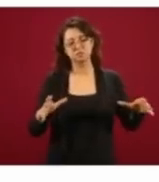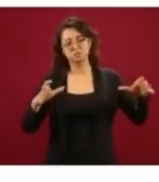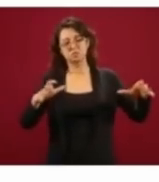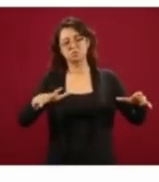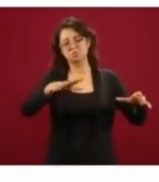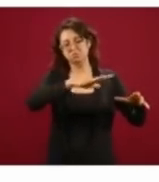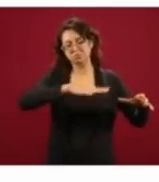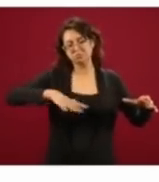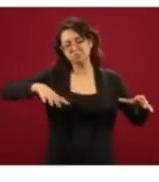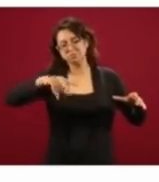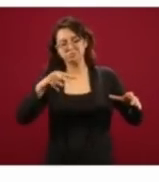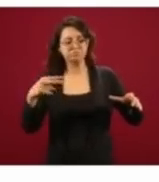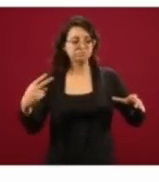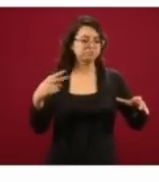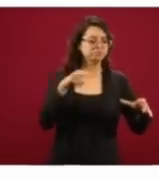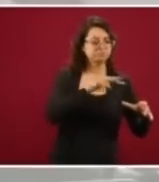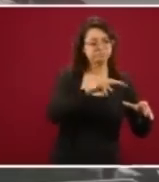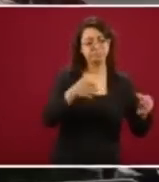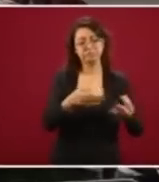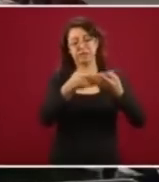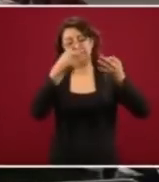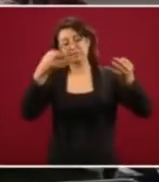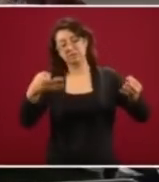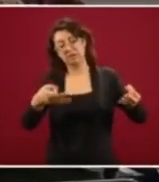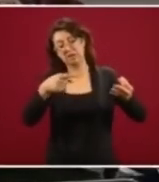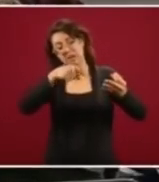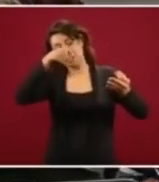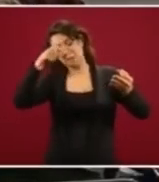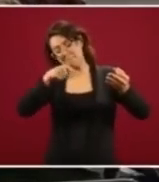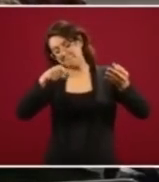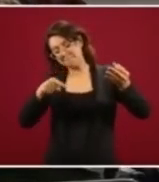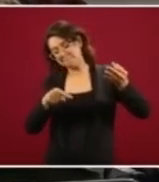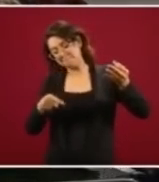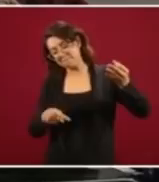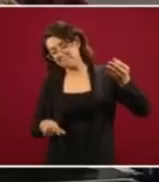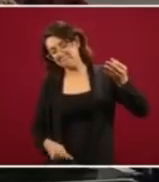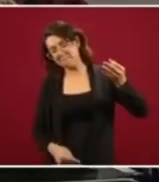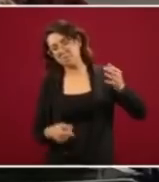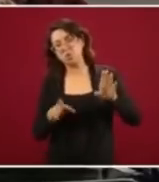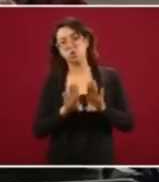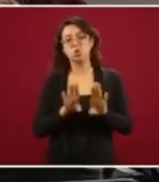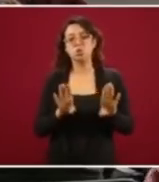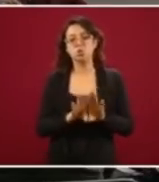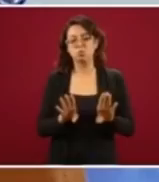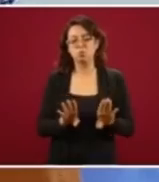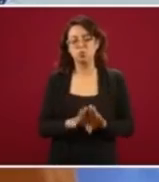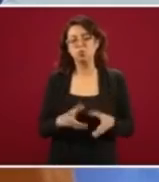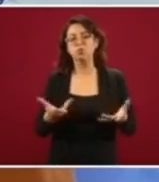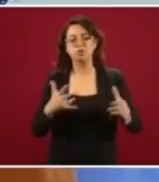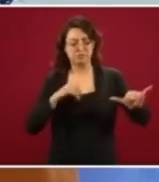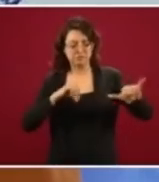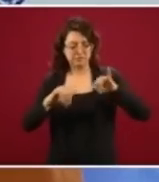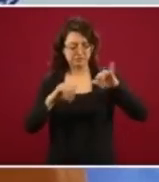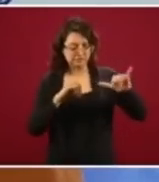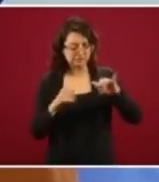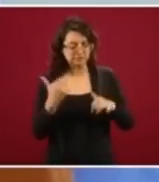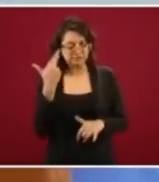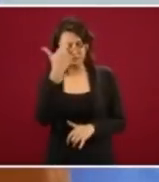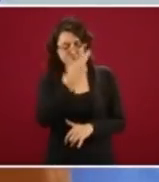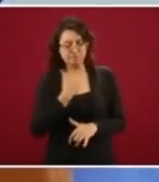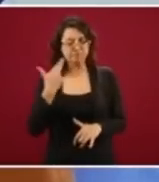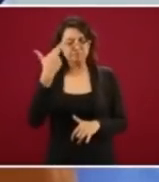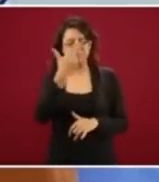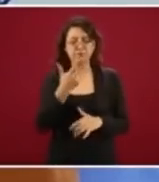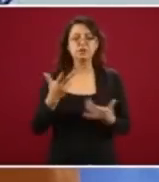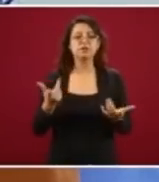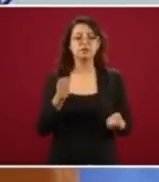situación actual del subsuelo de la mina accidentada. Estudios de geología, de